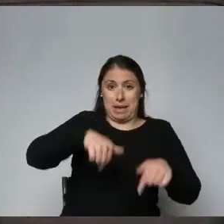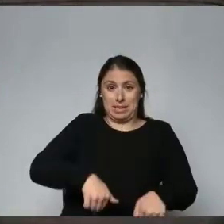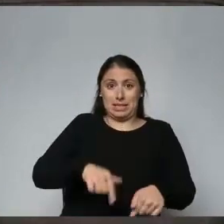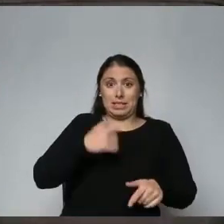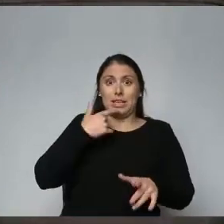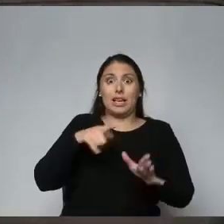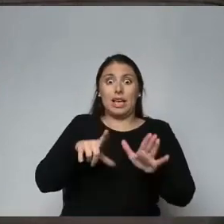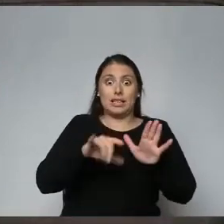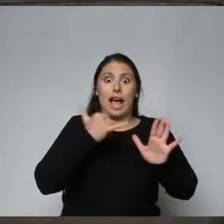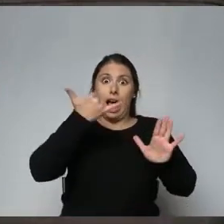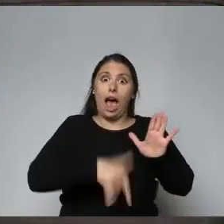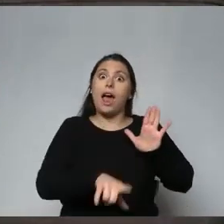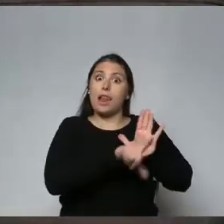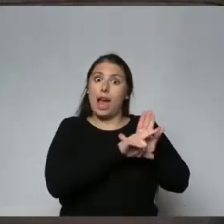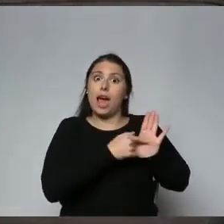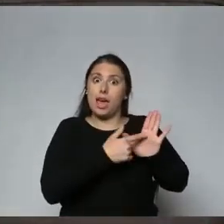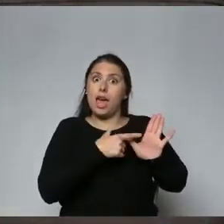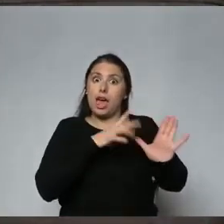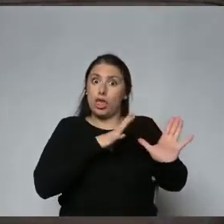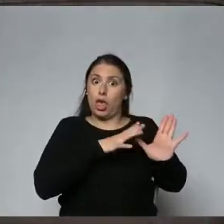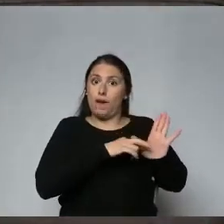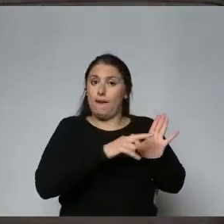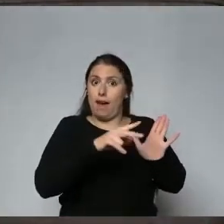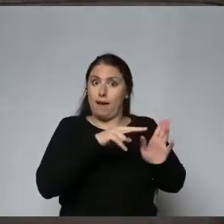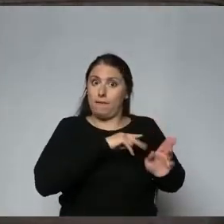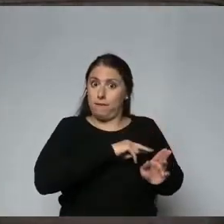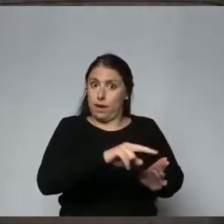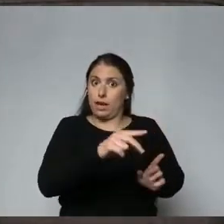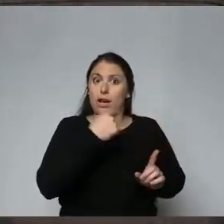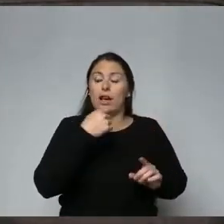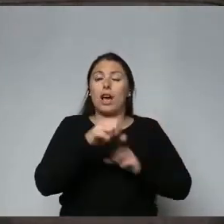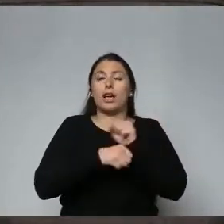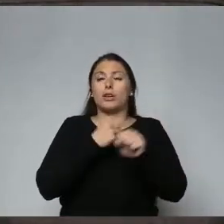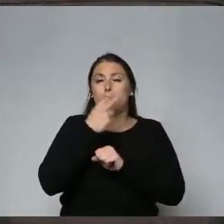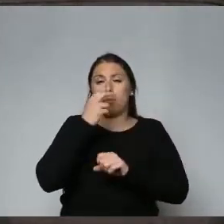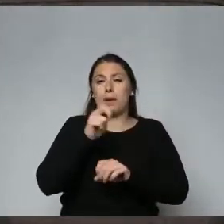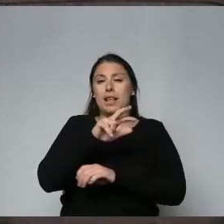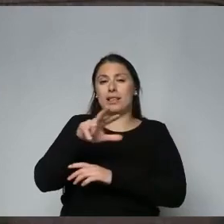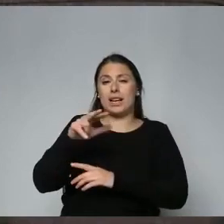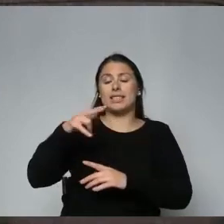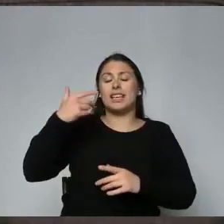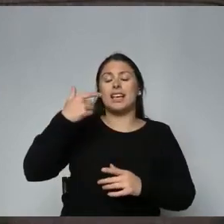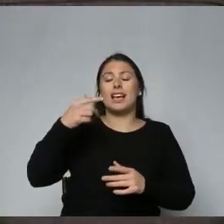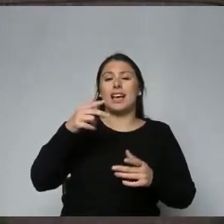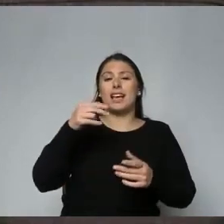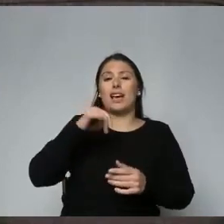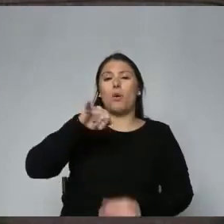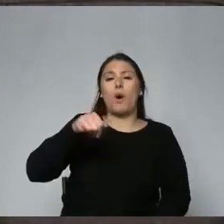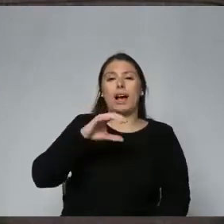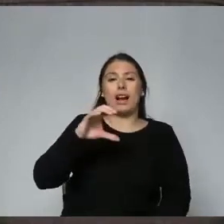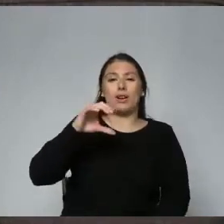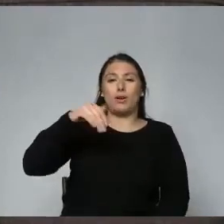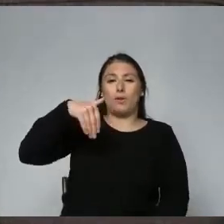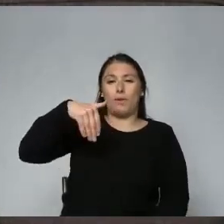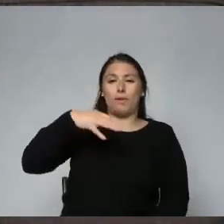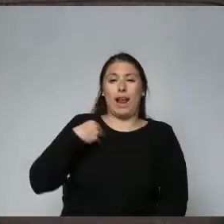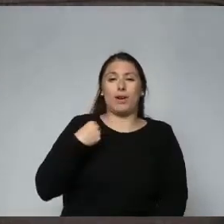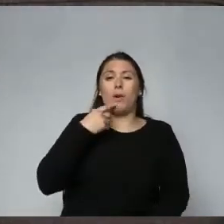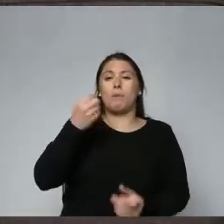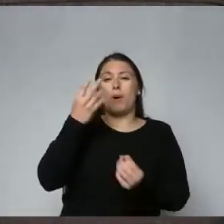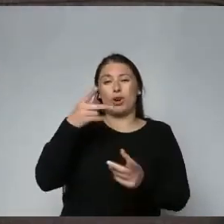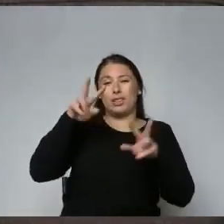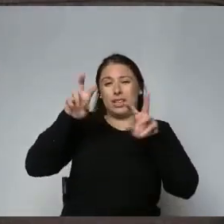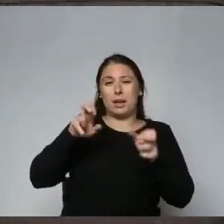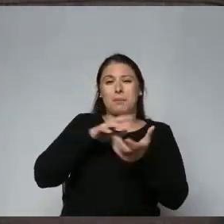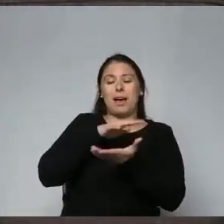ley de caducidad vigente. O sea, en el 2003 fue procesado Juan Carlos Blanco por el caso de Elena Quinteros, porque la ley